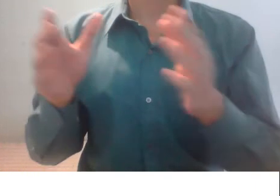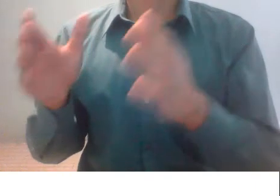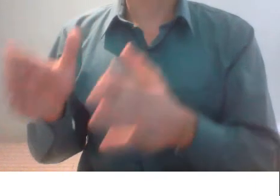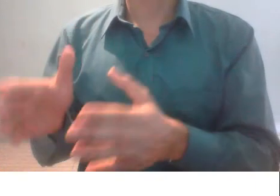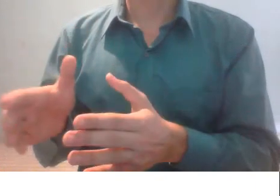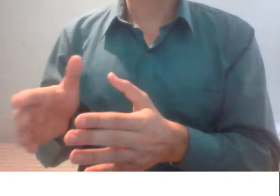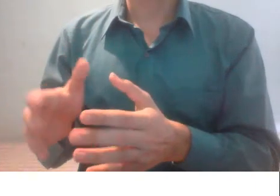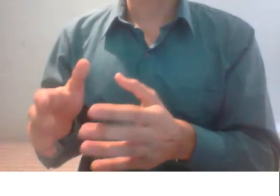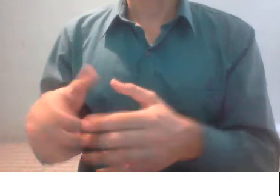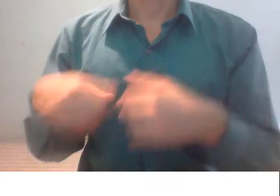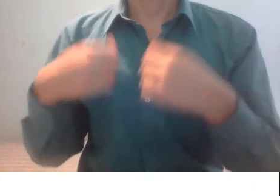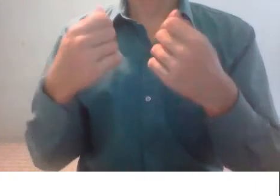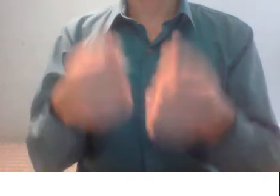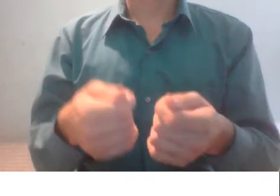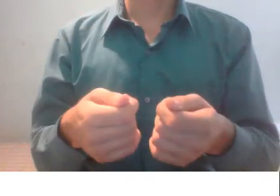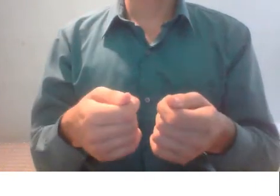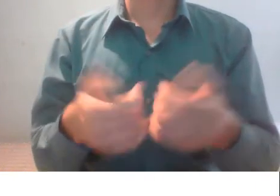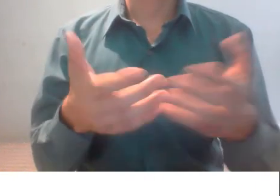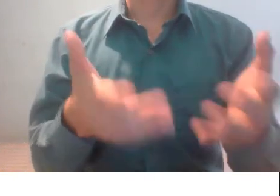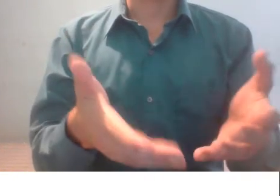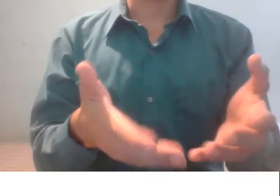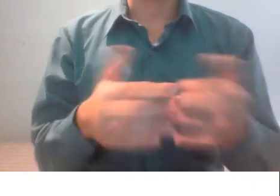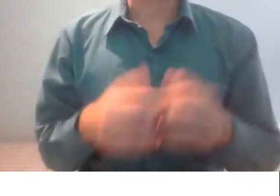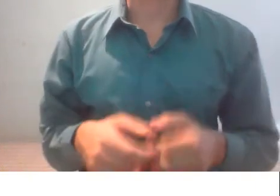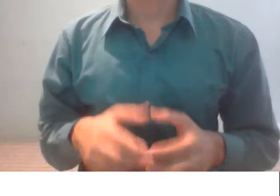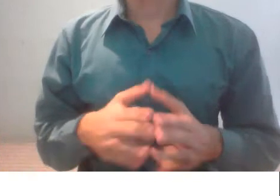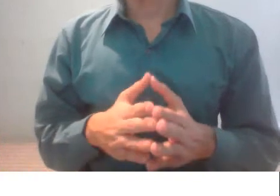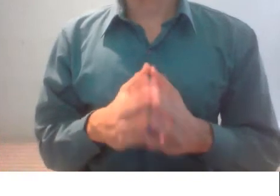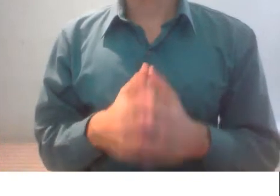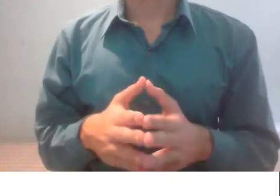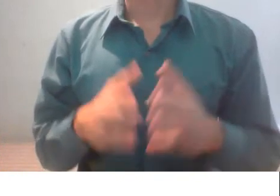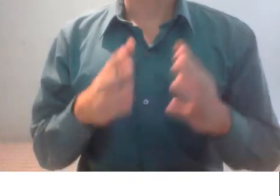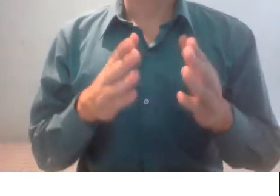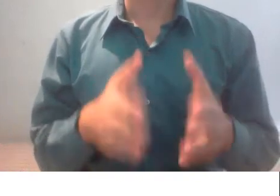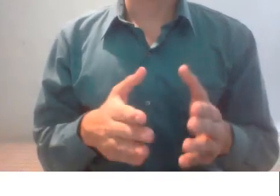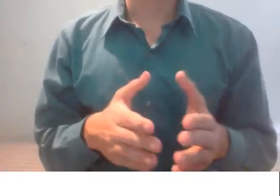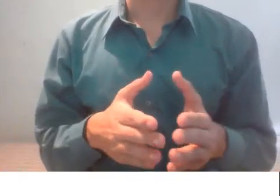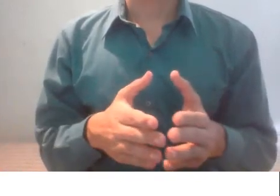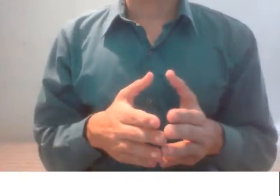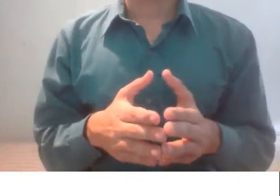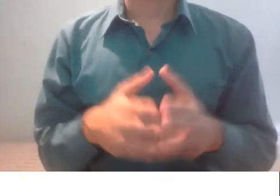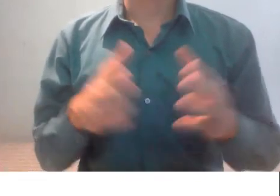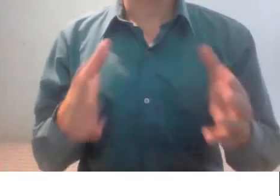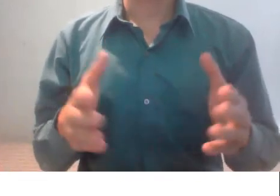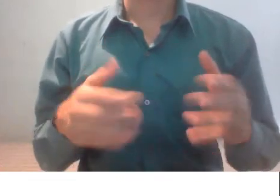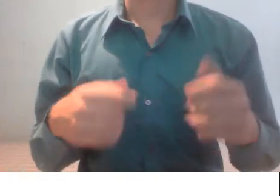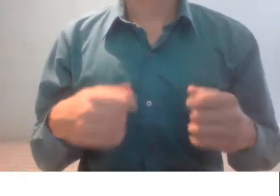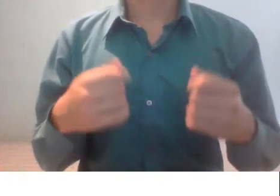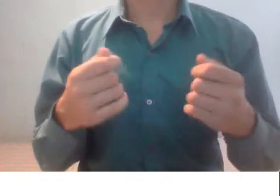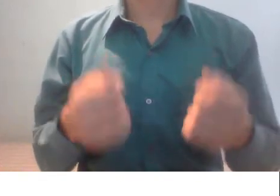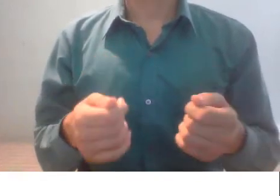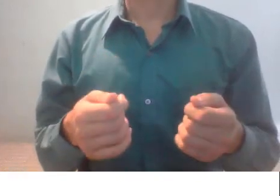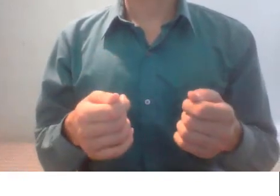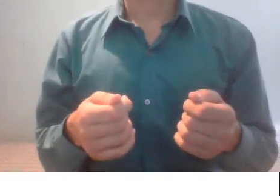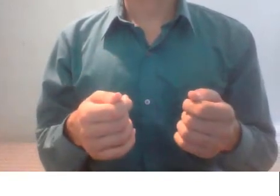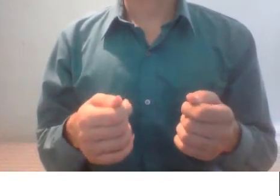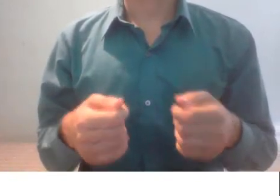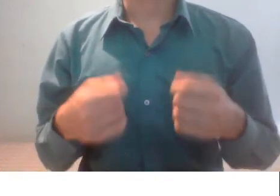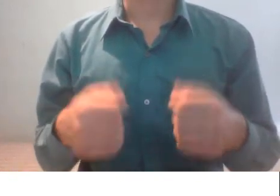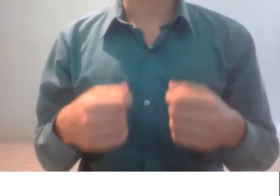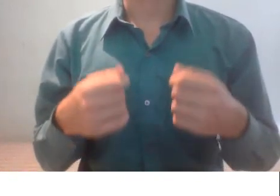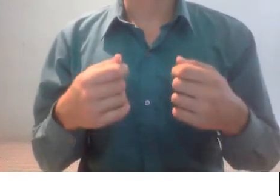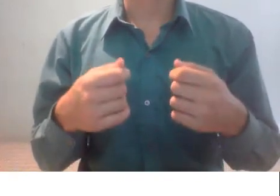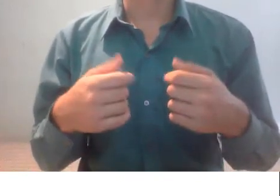hecho de que alguien viole la ley no te da el permiso para que tú lo hagas. En ese caso las empresas en su tiempo contaban con los recursos para